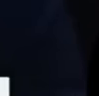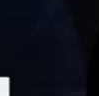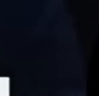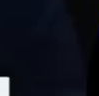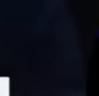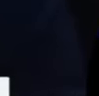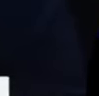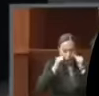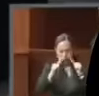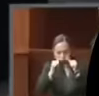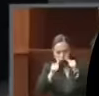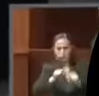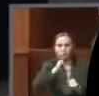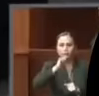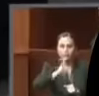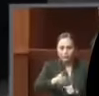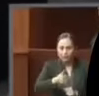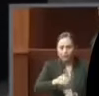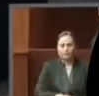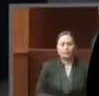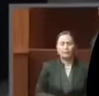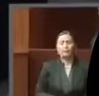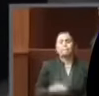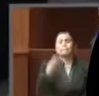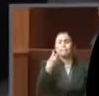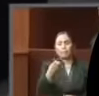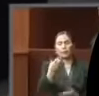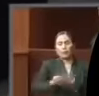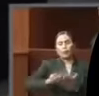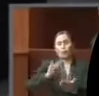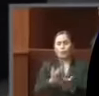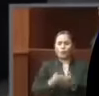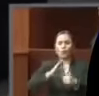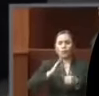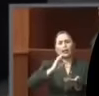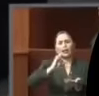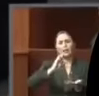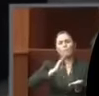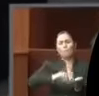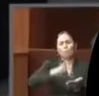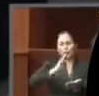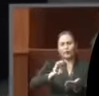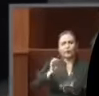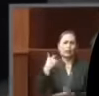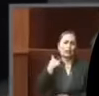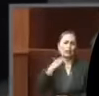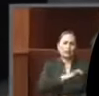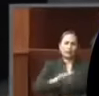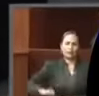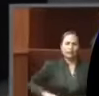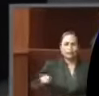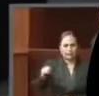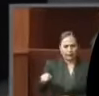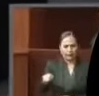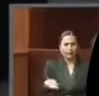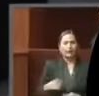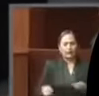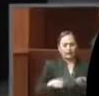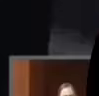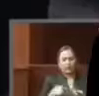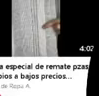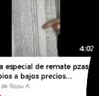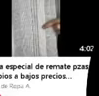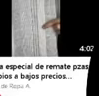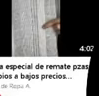cuidado de esta manera se propone imponer la sanciones correspondientes a la entonces candidata denunciada así como a los partidos